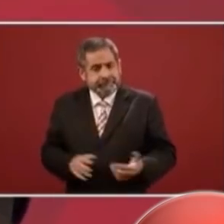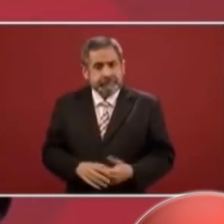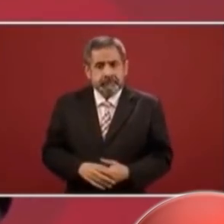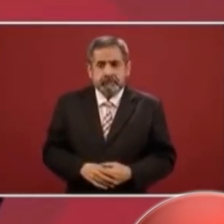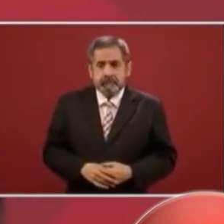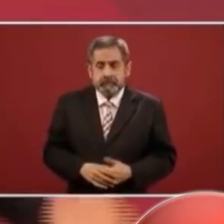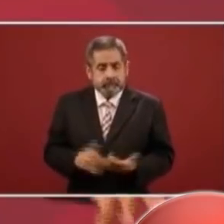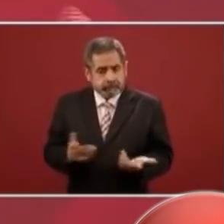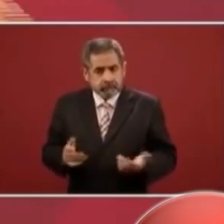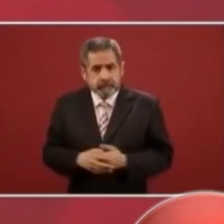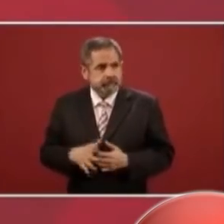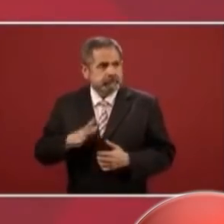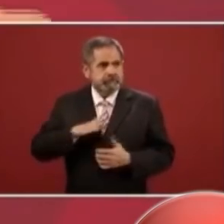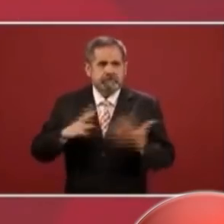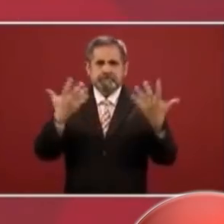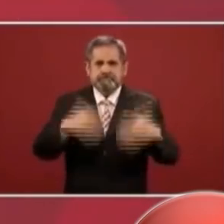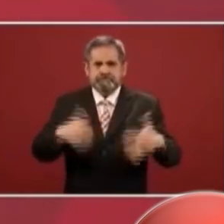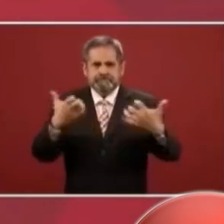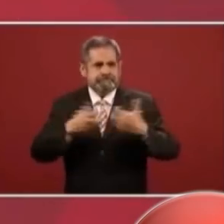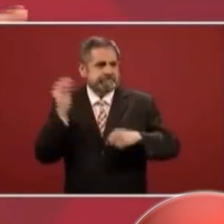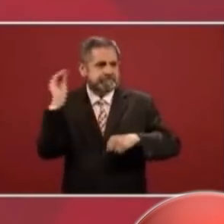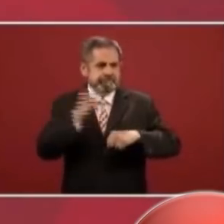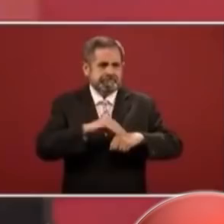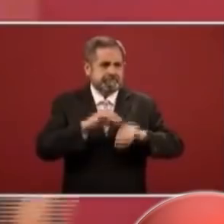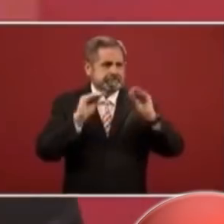O sea, plantas,